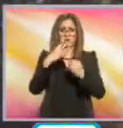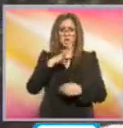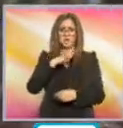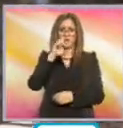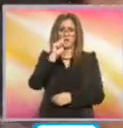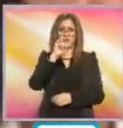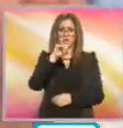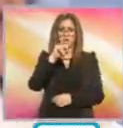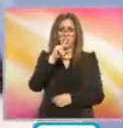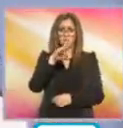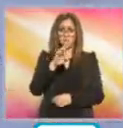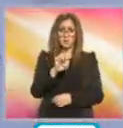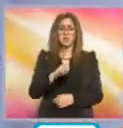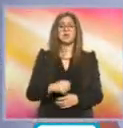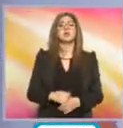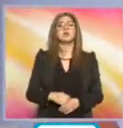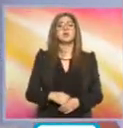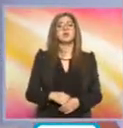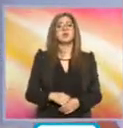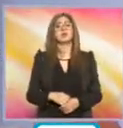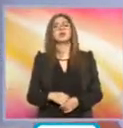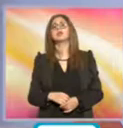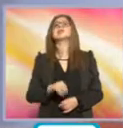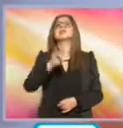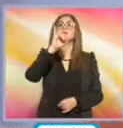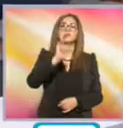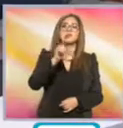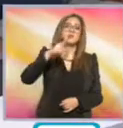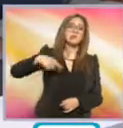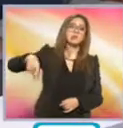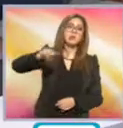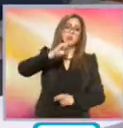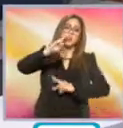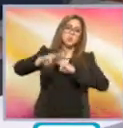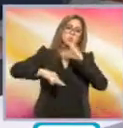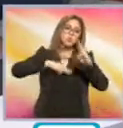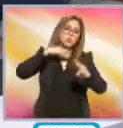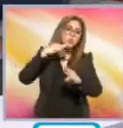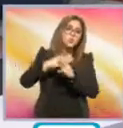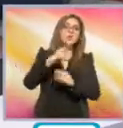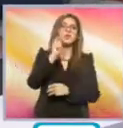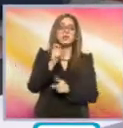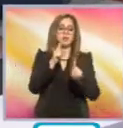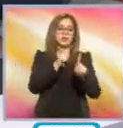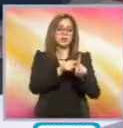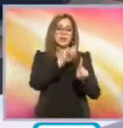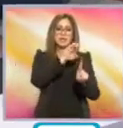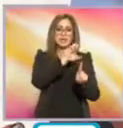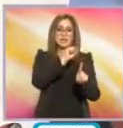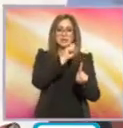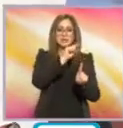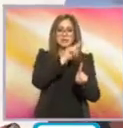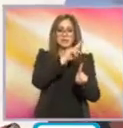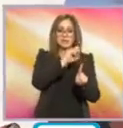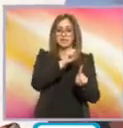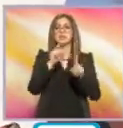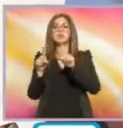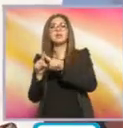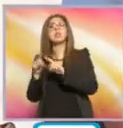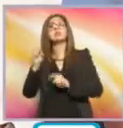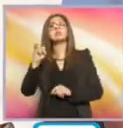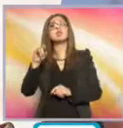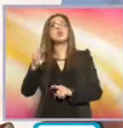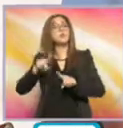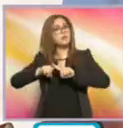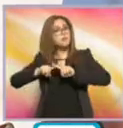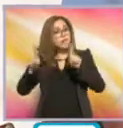Es alto y es alto a nivel mundial el estrés, que es distinto al burnout. Actualmente México, desgraciadamente, está ocupando